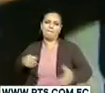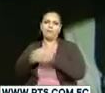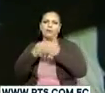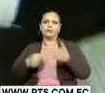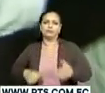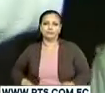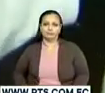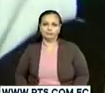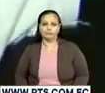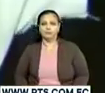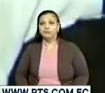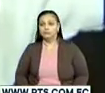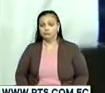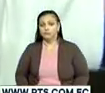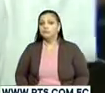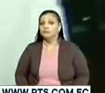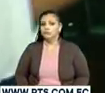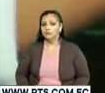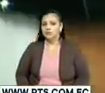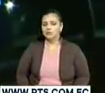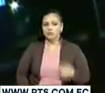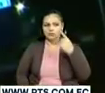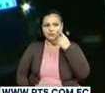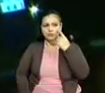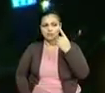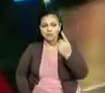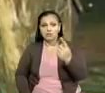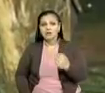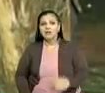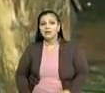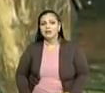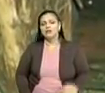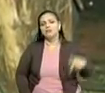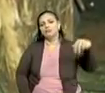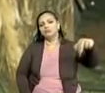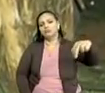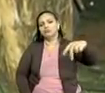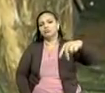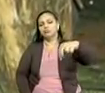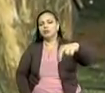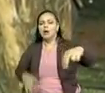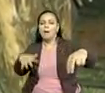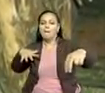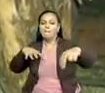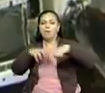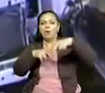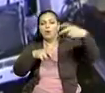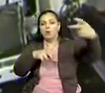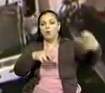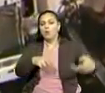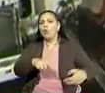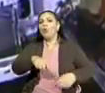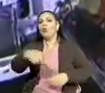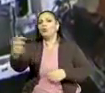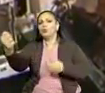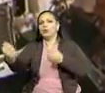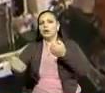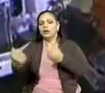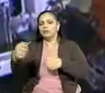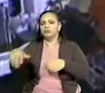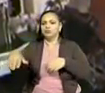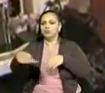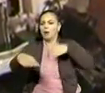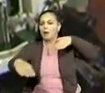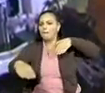ha chocado una persona, de allí es que le pasó a otro carro encima. Una vez que chocó, El conductor huyó, según lo dijo el agente